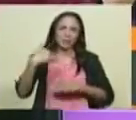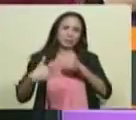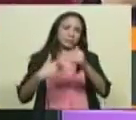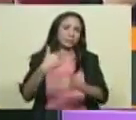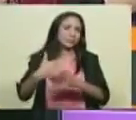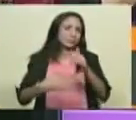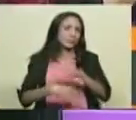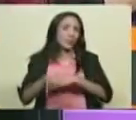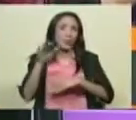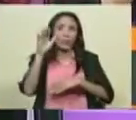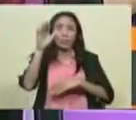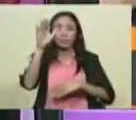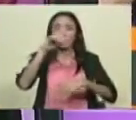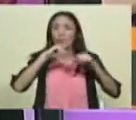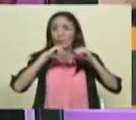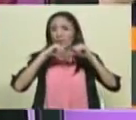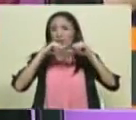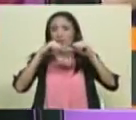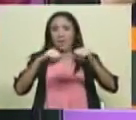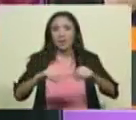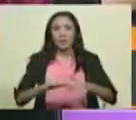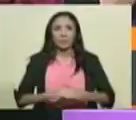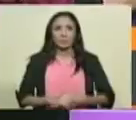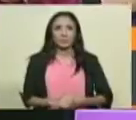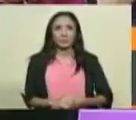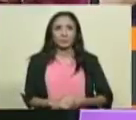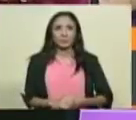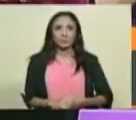infinito, para siempre.